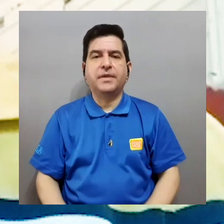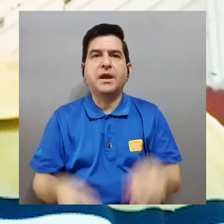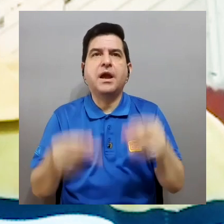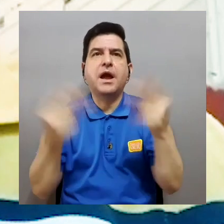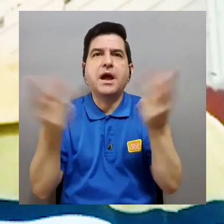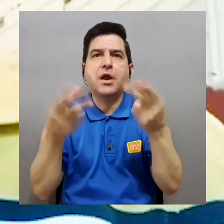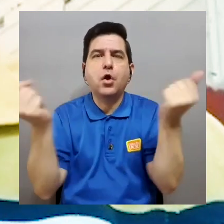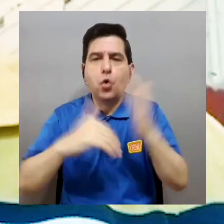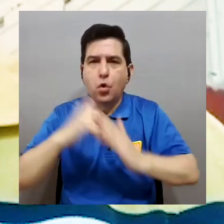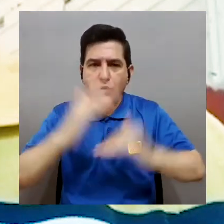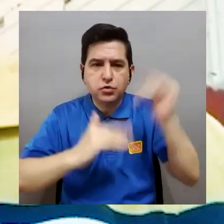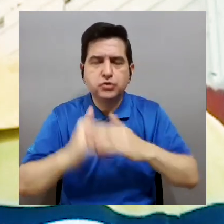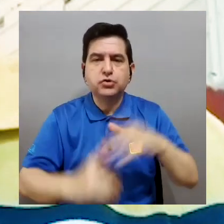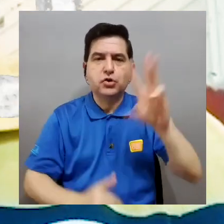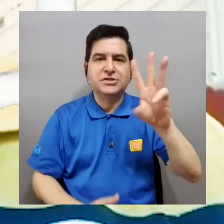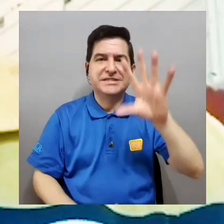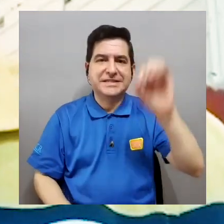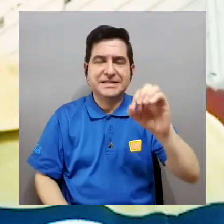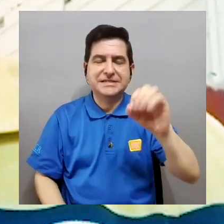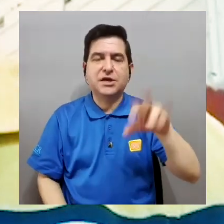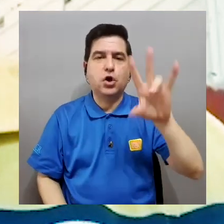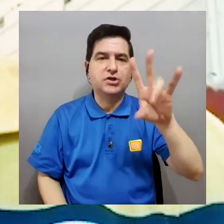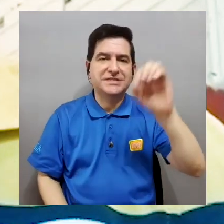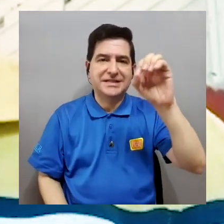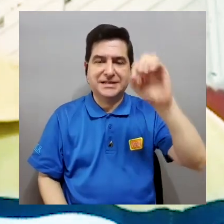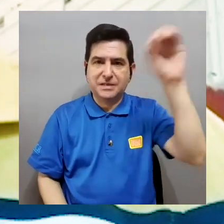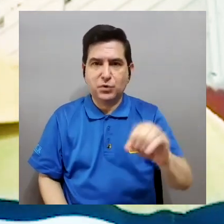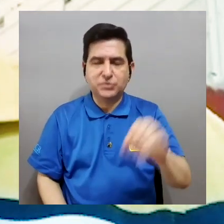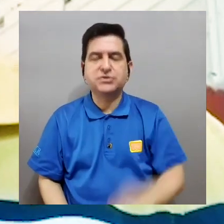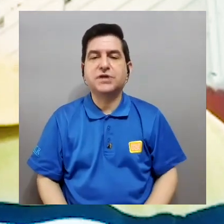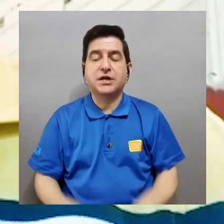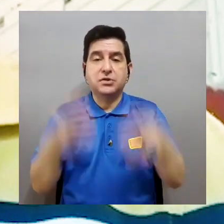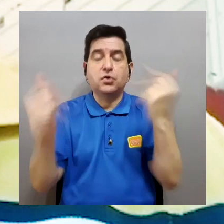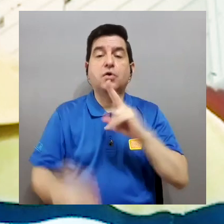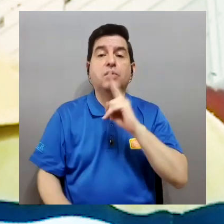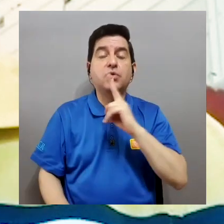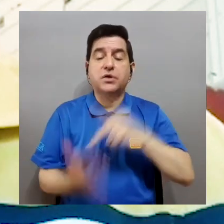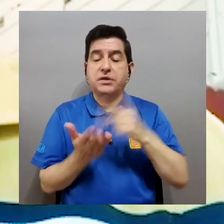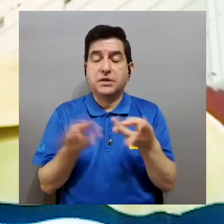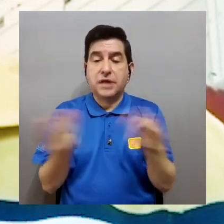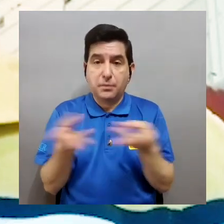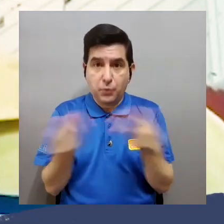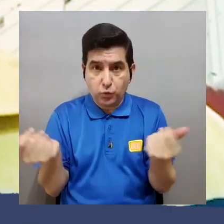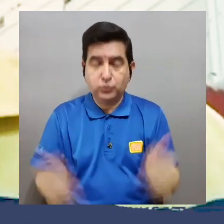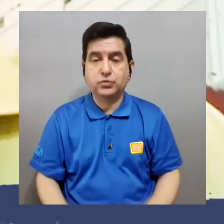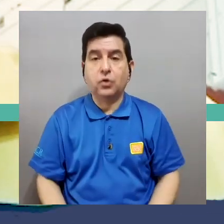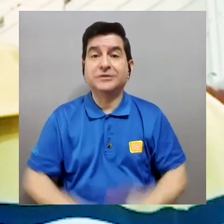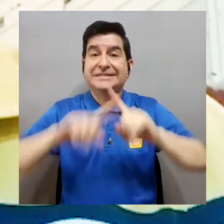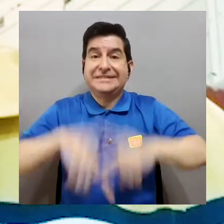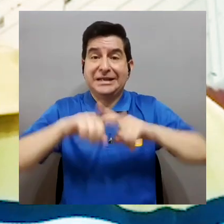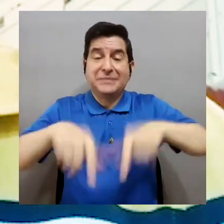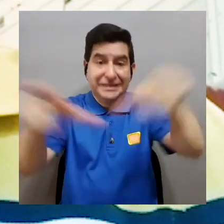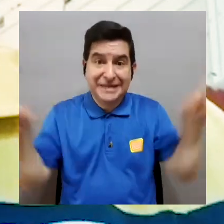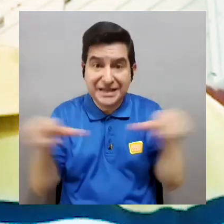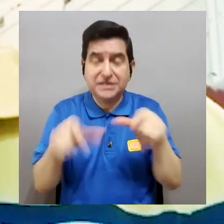de la construcción representa el 65-70% del costo real de un producto. Y dependiendo